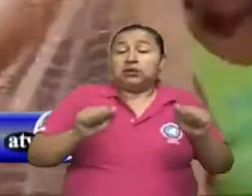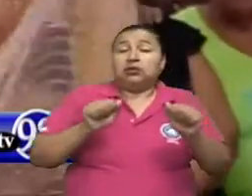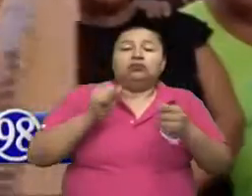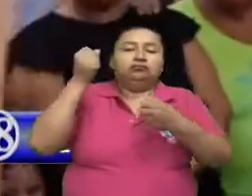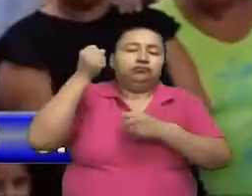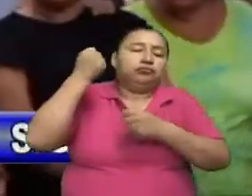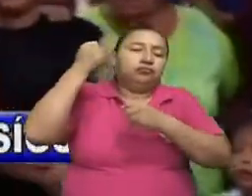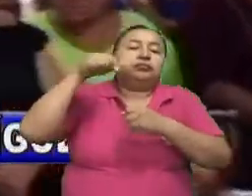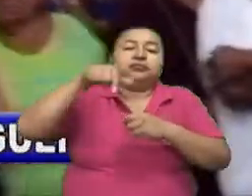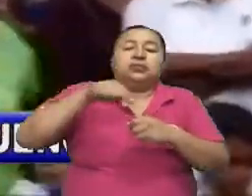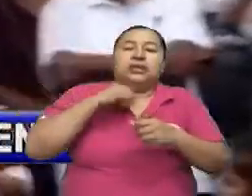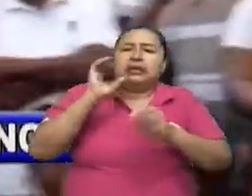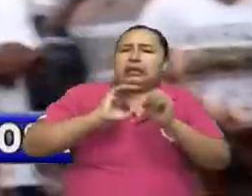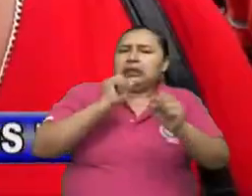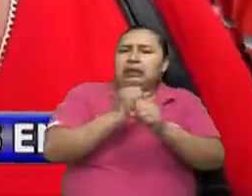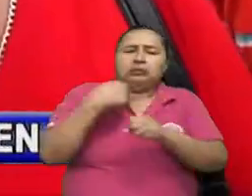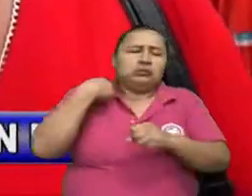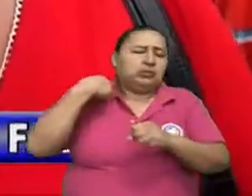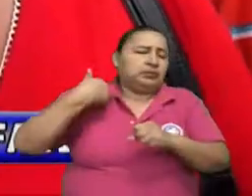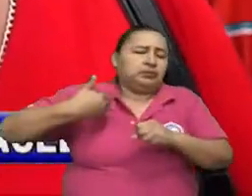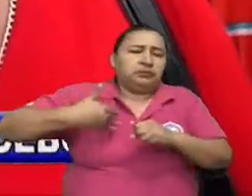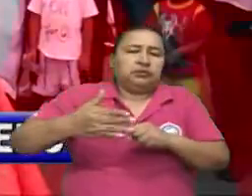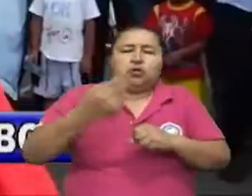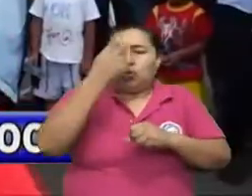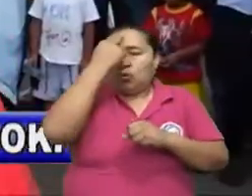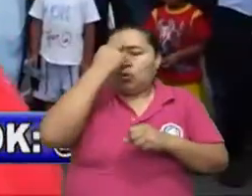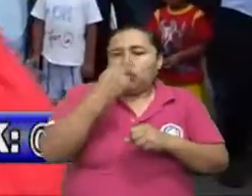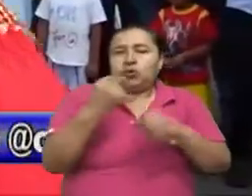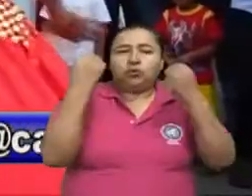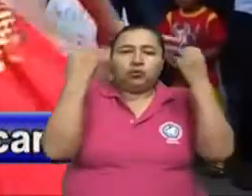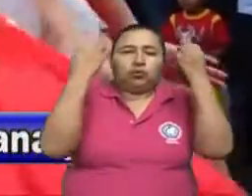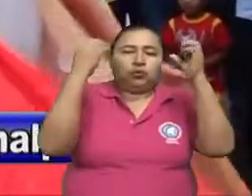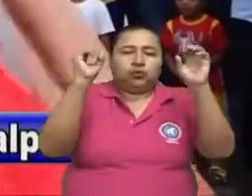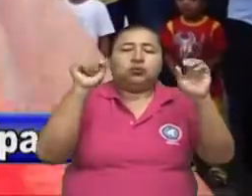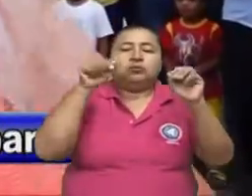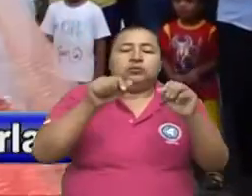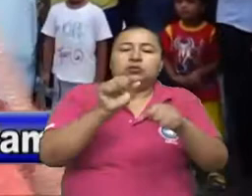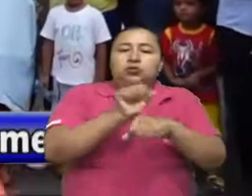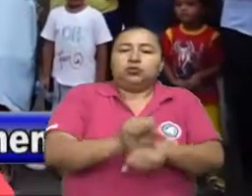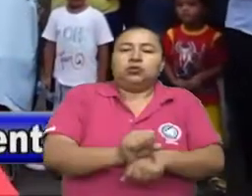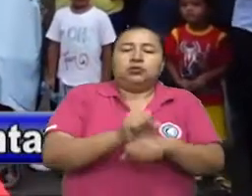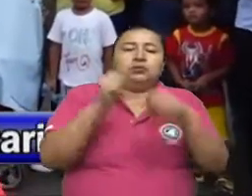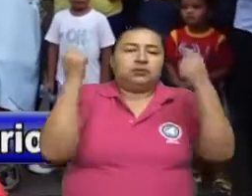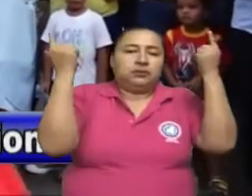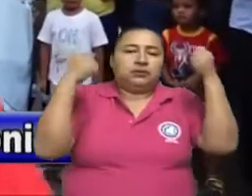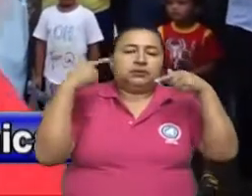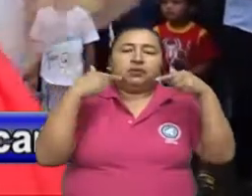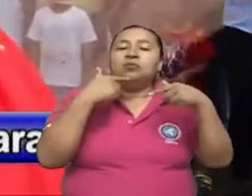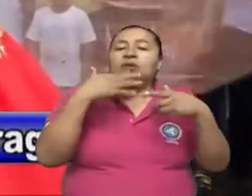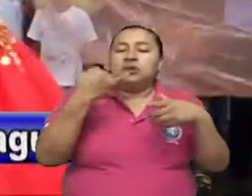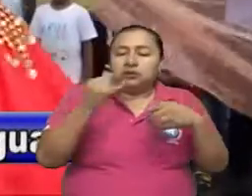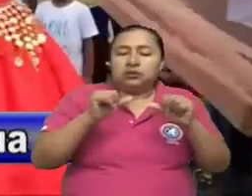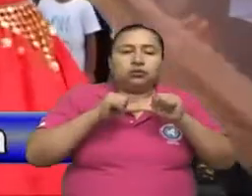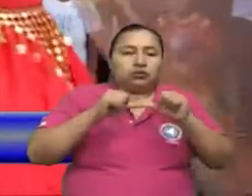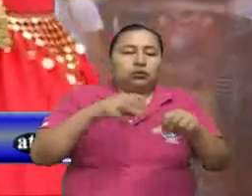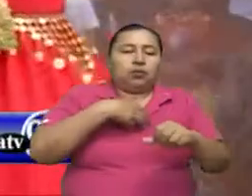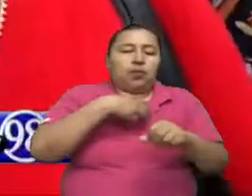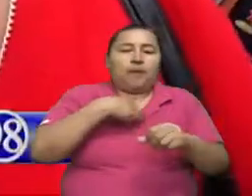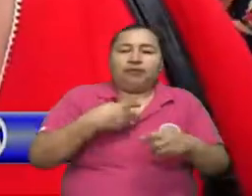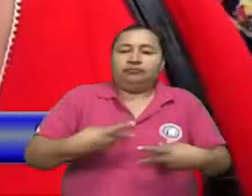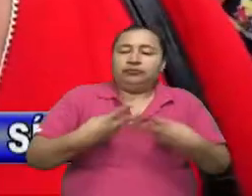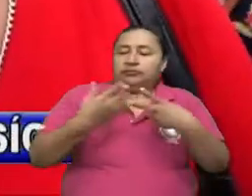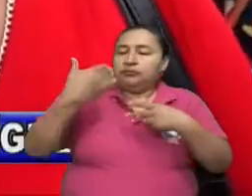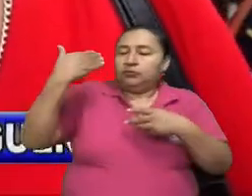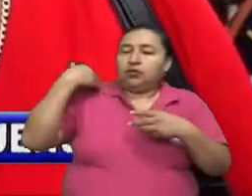le hacemos el recorrido año con año, todo en honor por la cultura, la tradición de Masaya, porque así mantenemos vivas nuestras raíces,